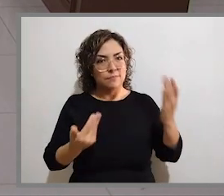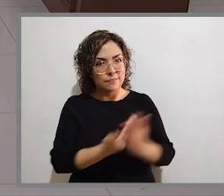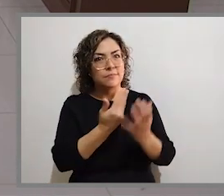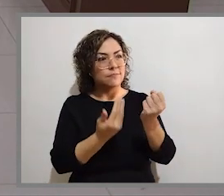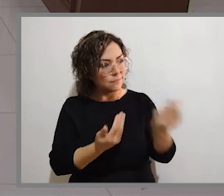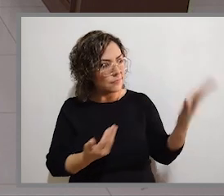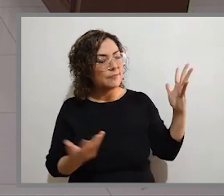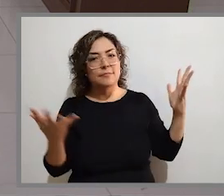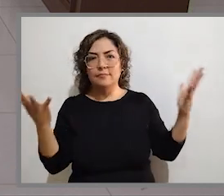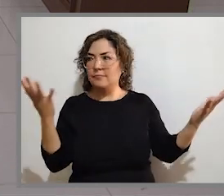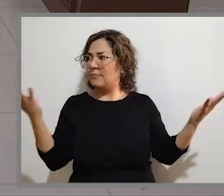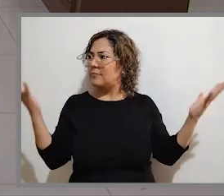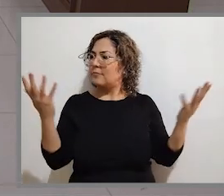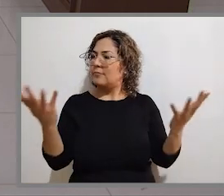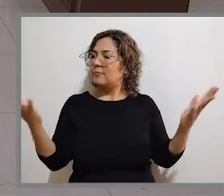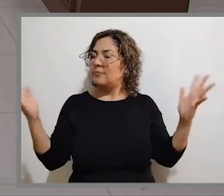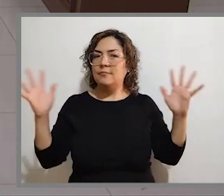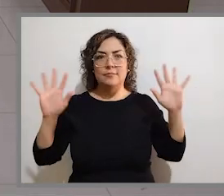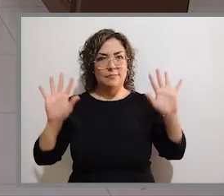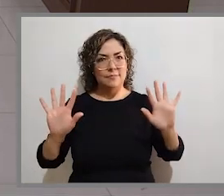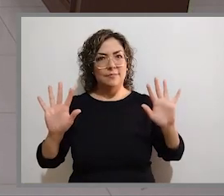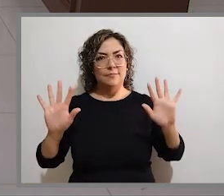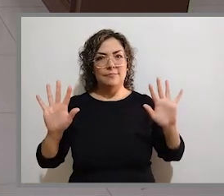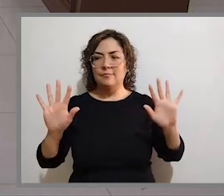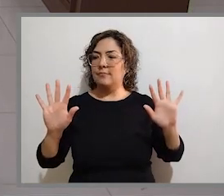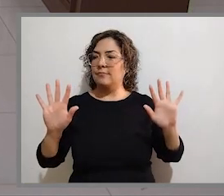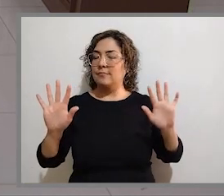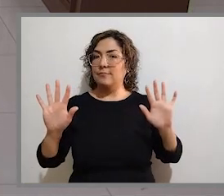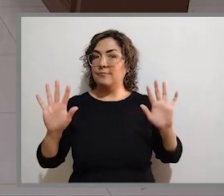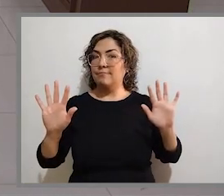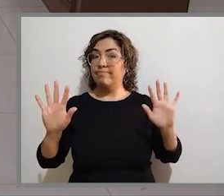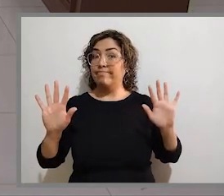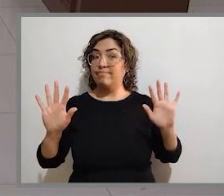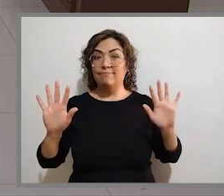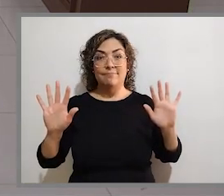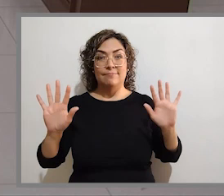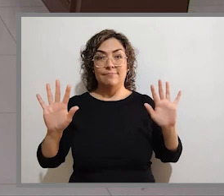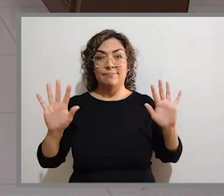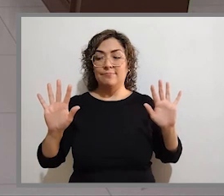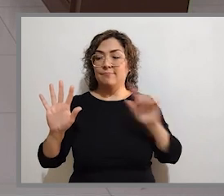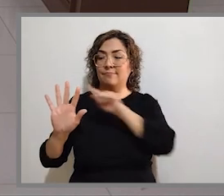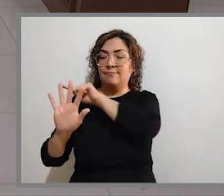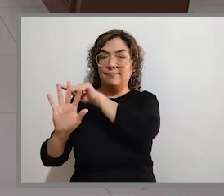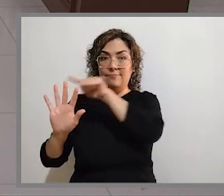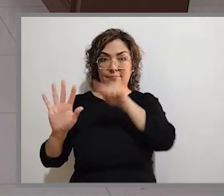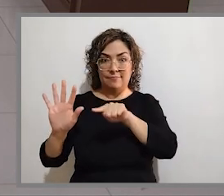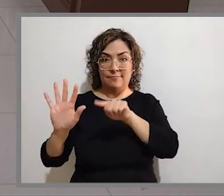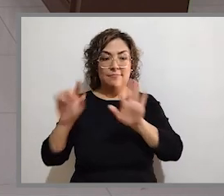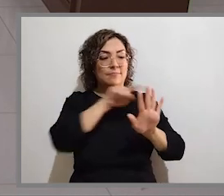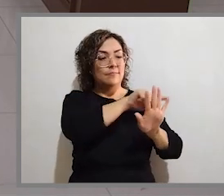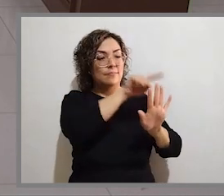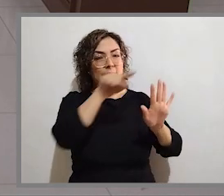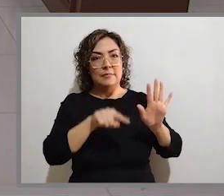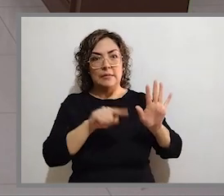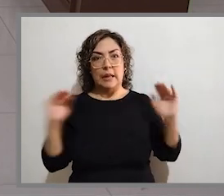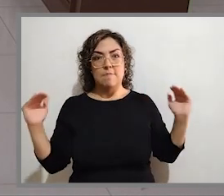hablar y se muestre si es capaz o incapaz, de entrada, el ser hombres o ser mujeres nos colocan en